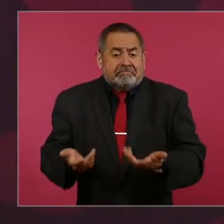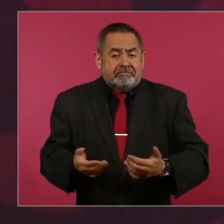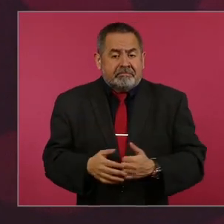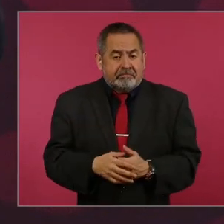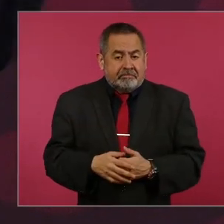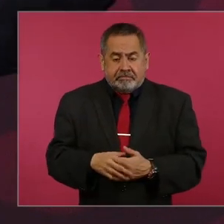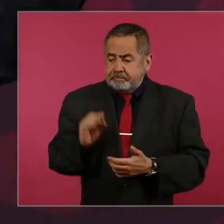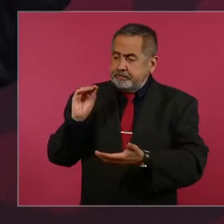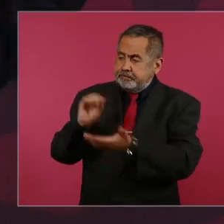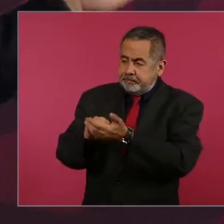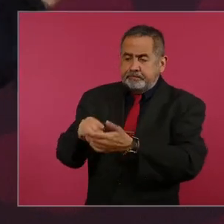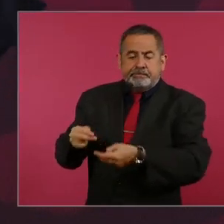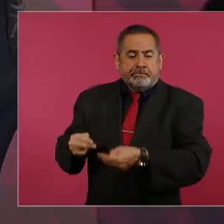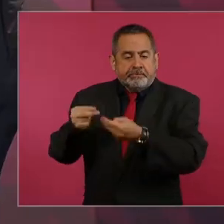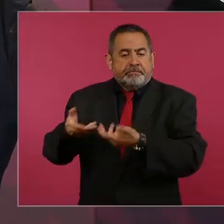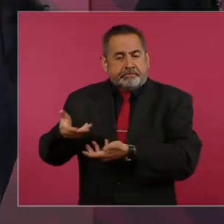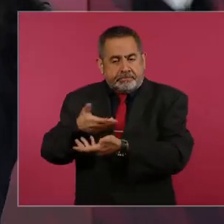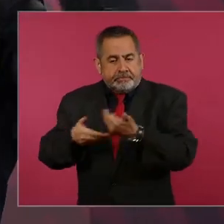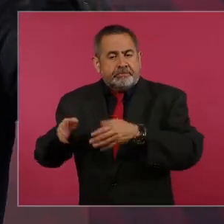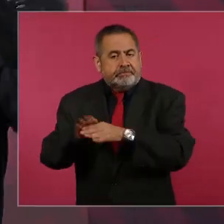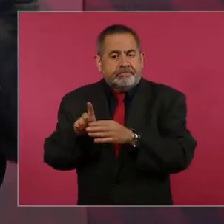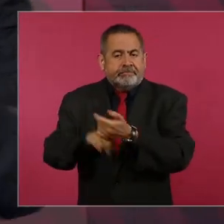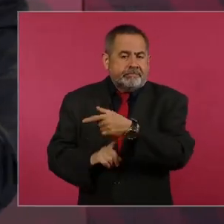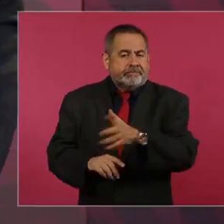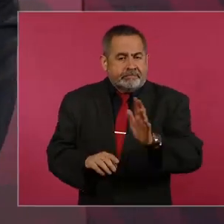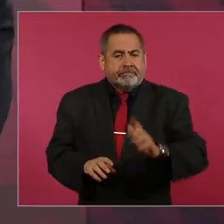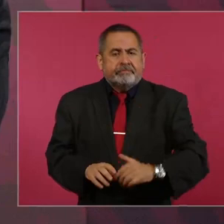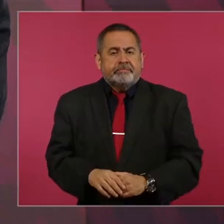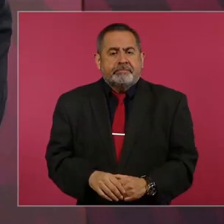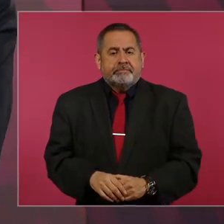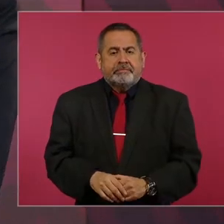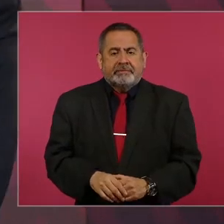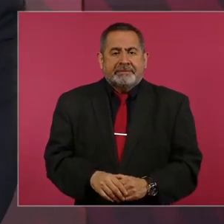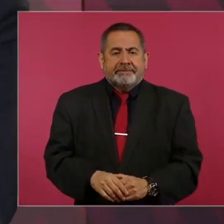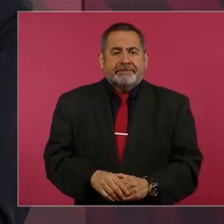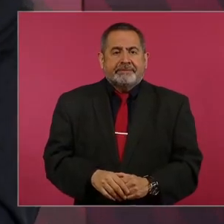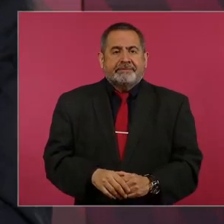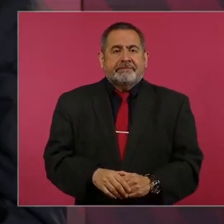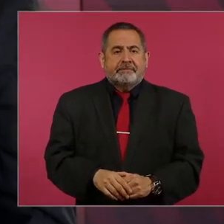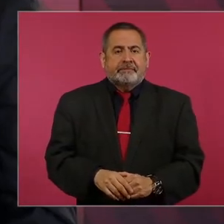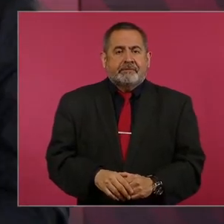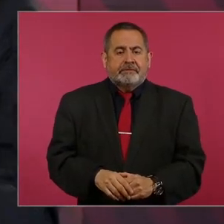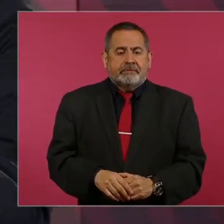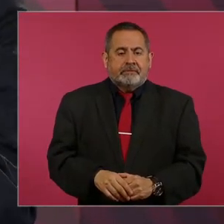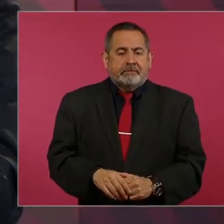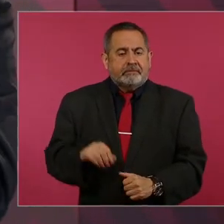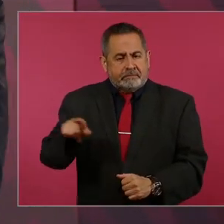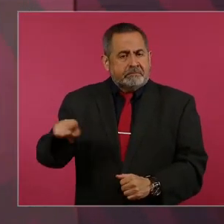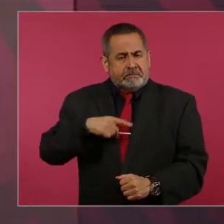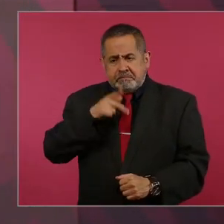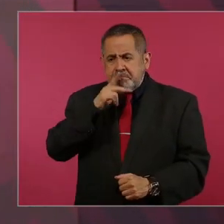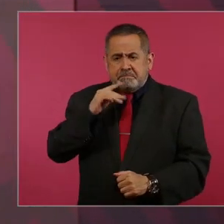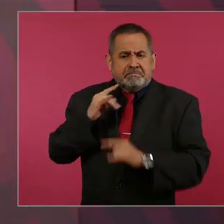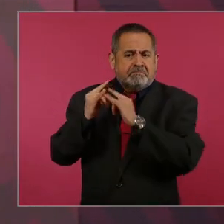establecidos y luego de tianguis,